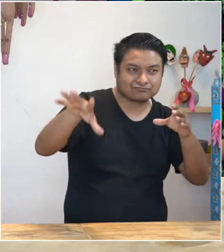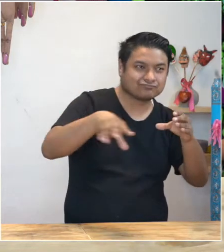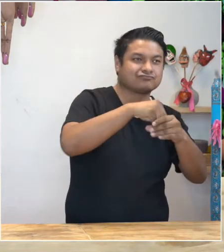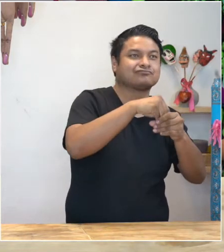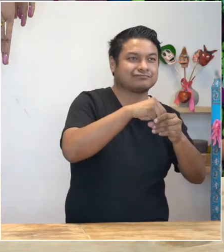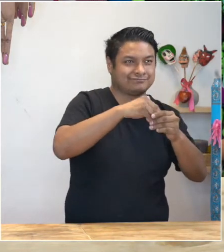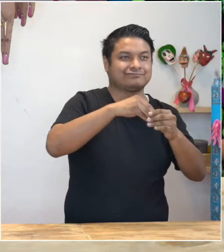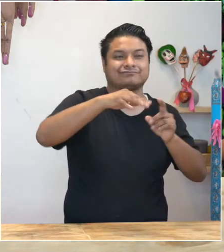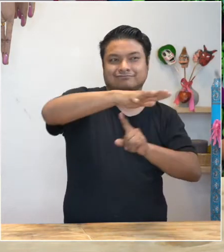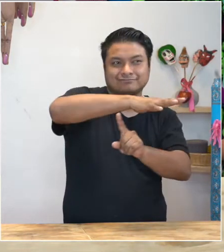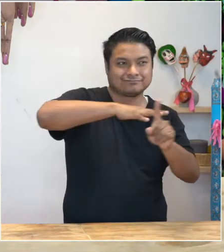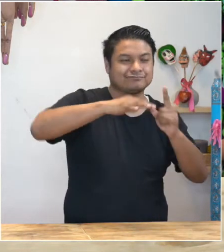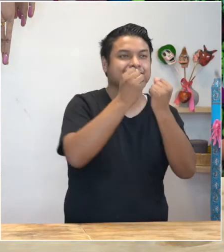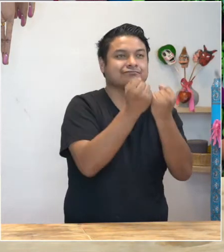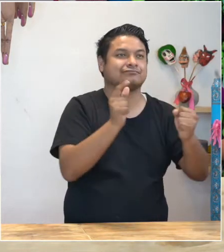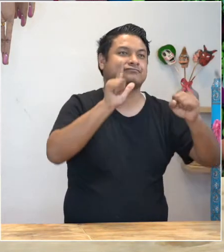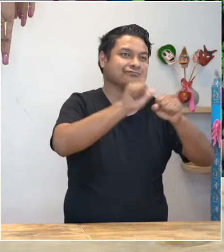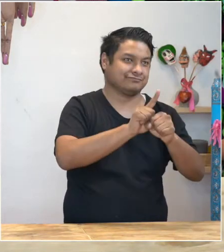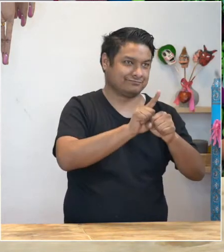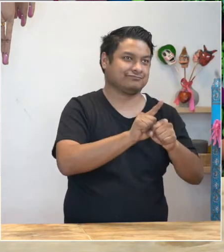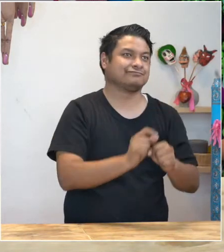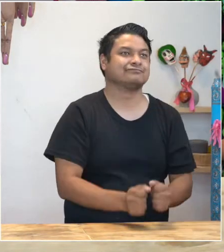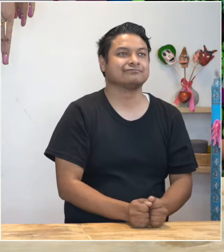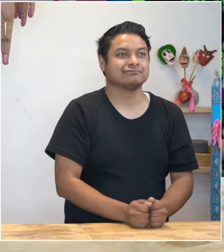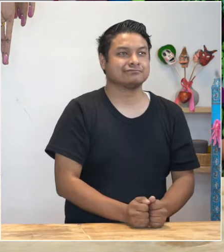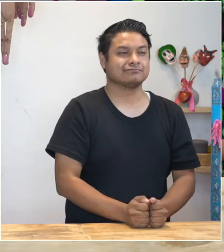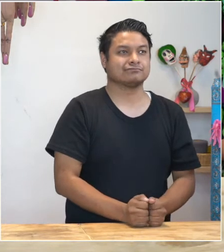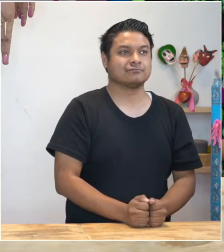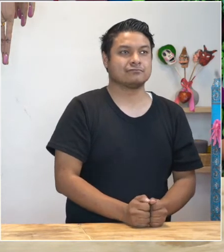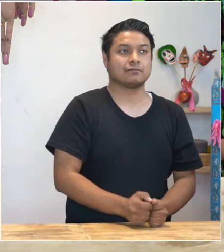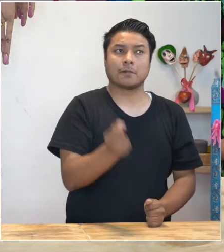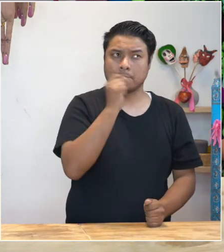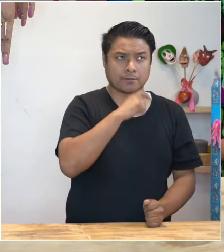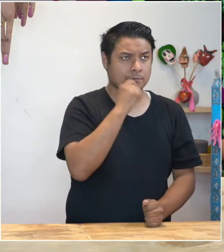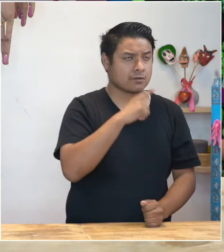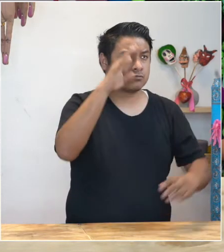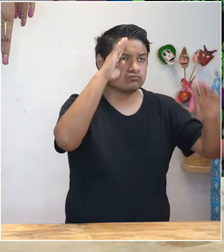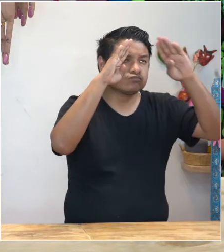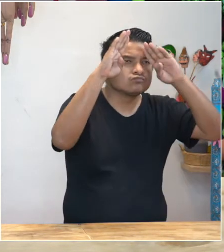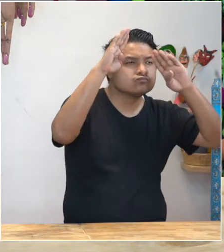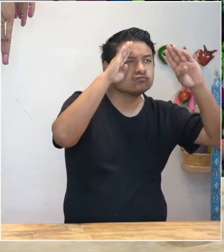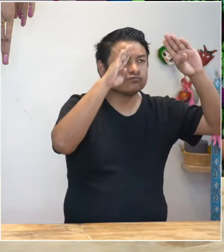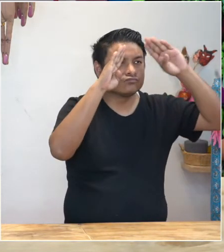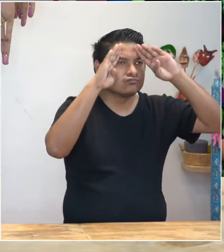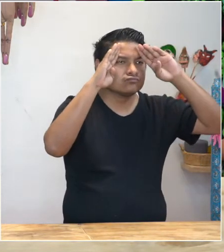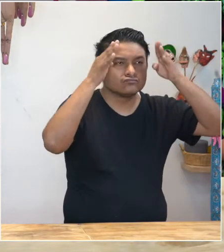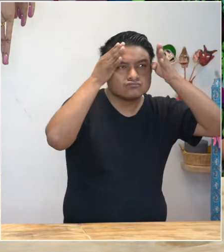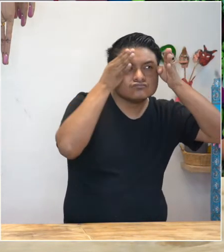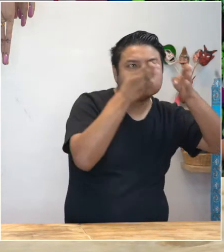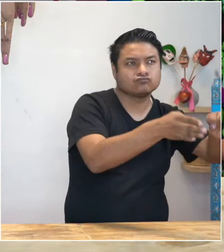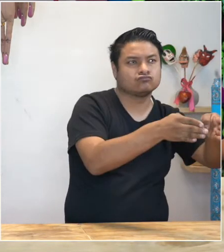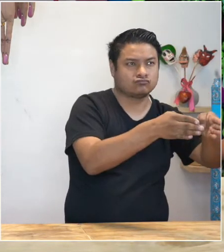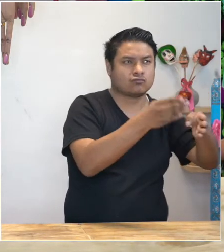nuestras compañeras de trabajo son sordas, entonces reciben su nómina, pues tienen que